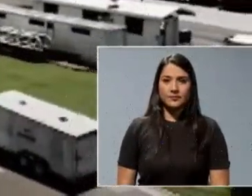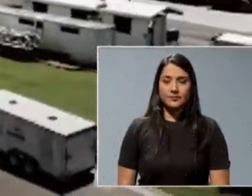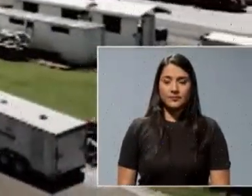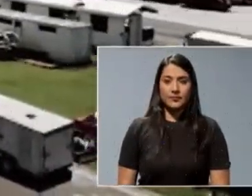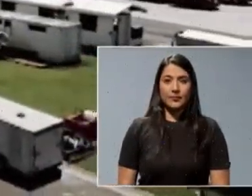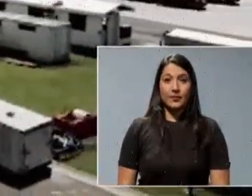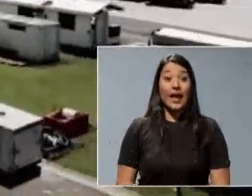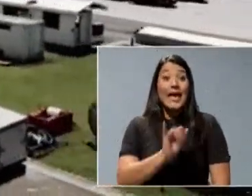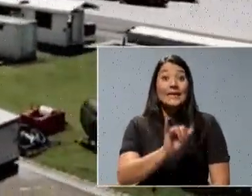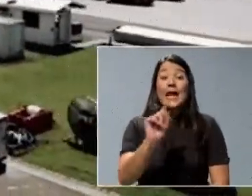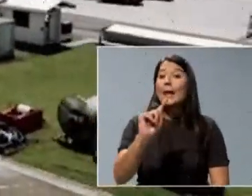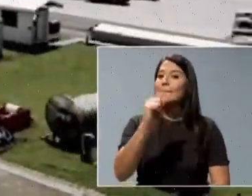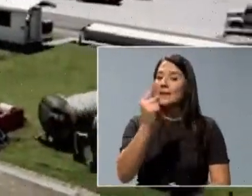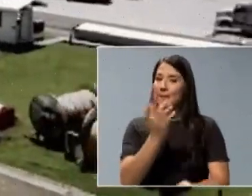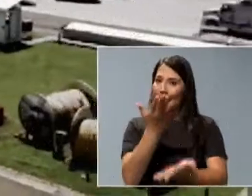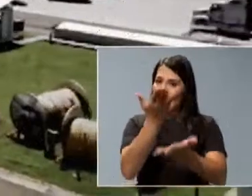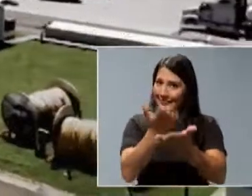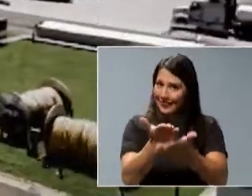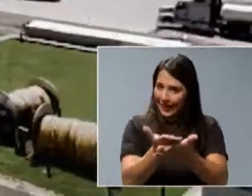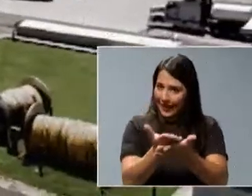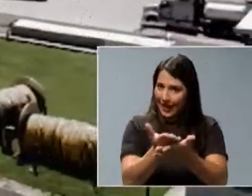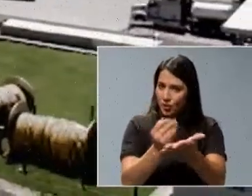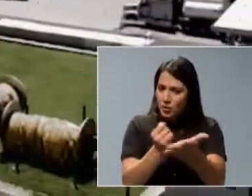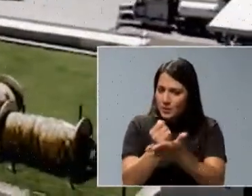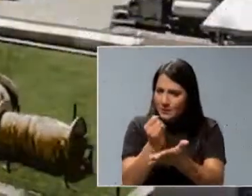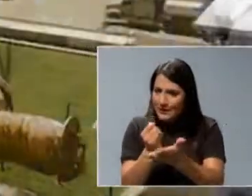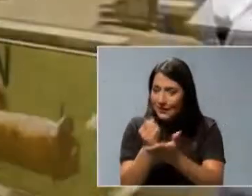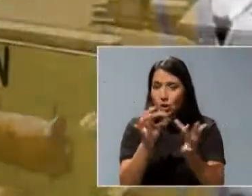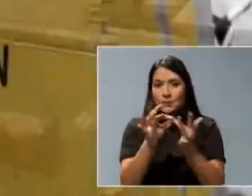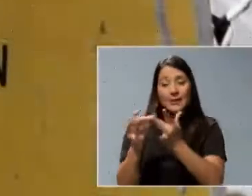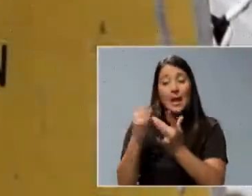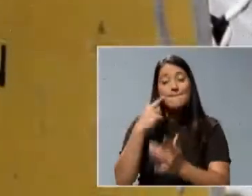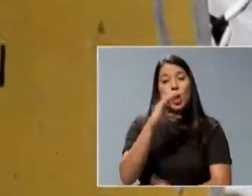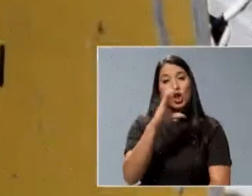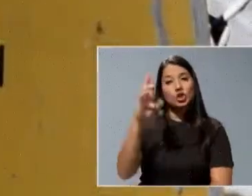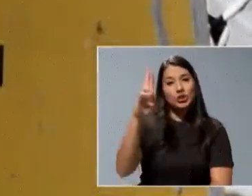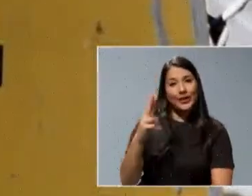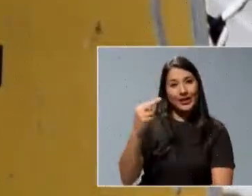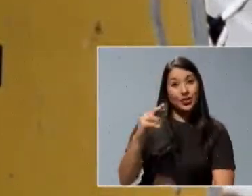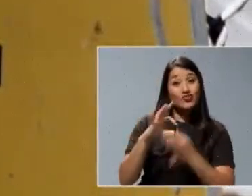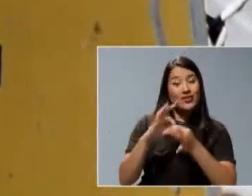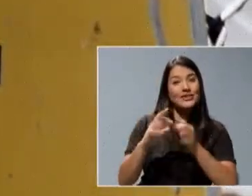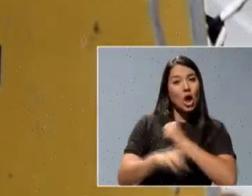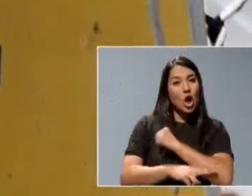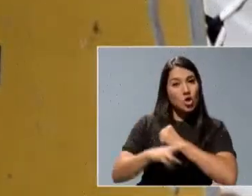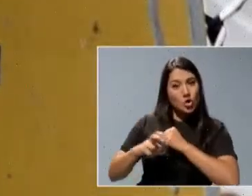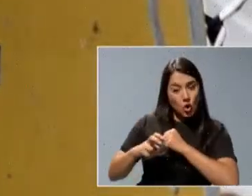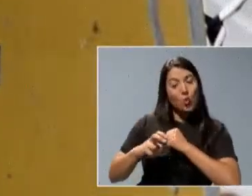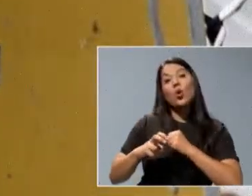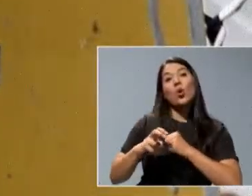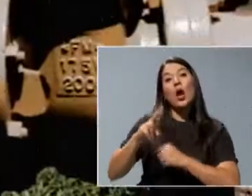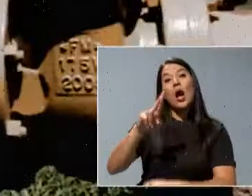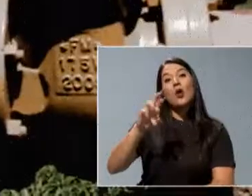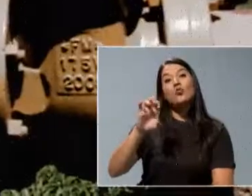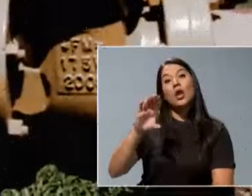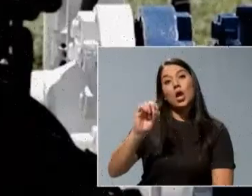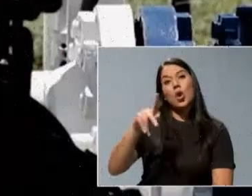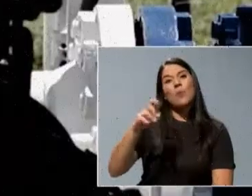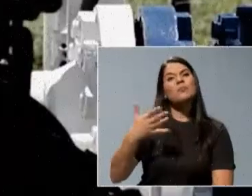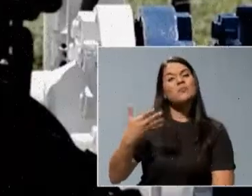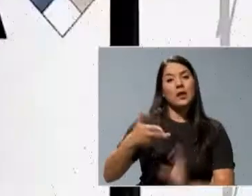Esta es la primera entrega de un reportaje especial de Costa Rica Noticias sobre el robo de combustible al poliducto de Recope.